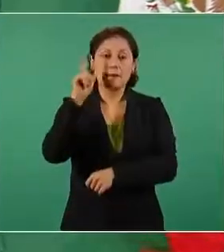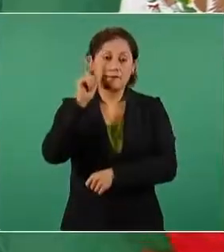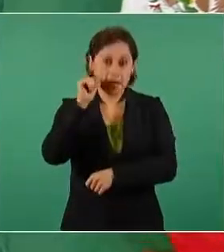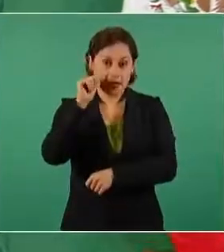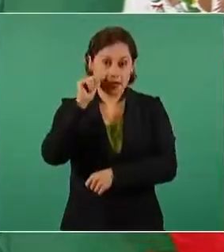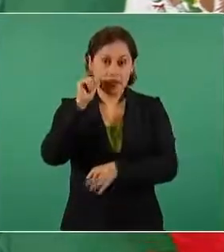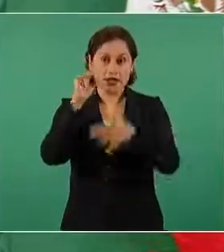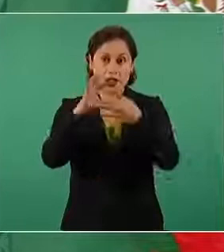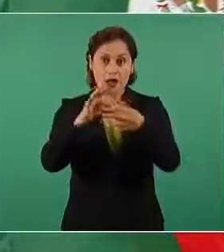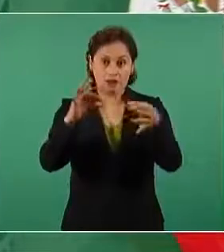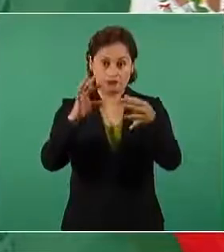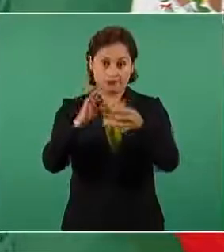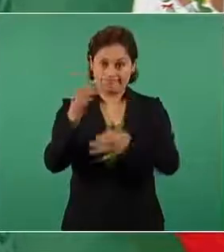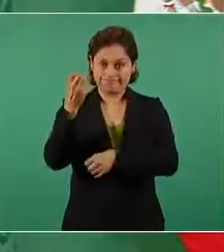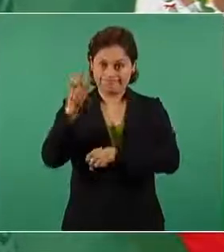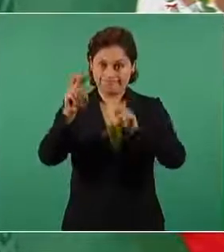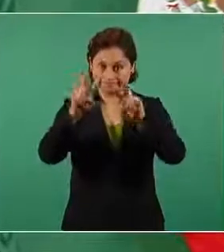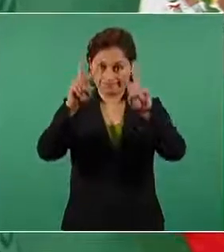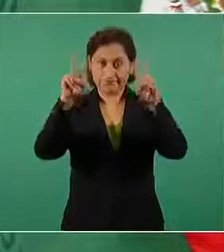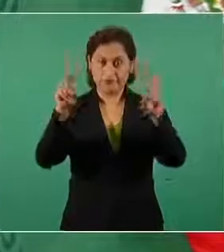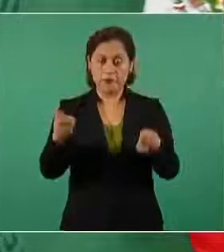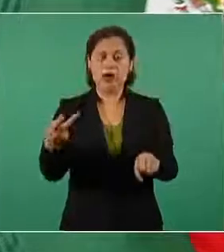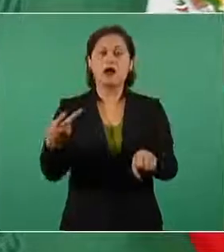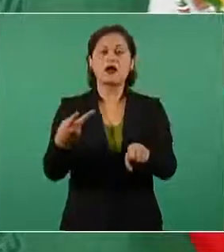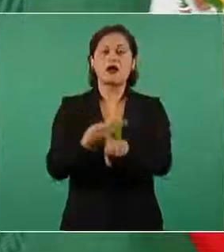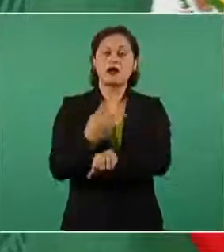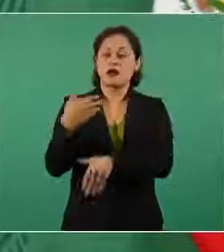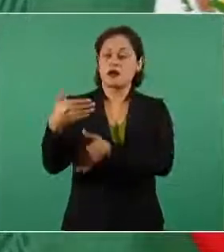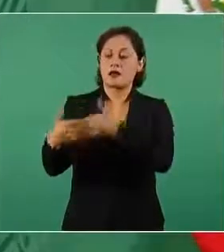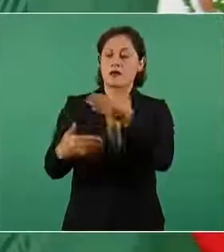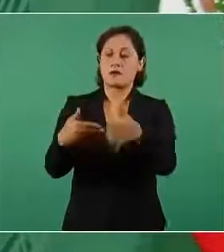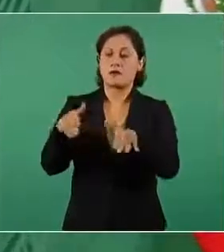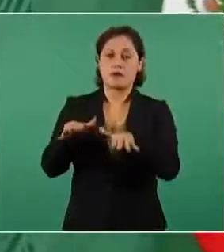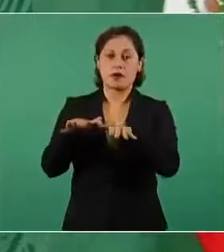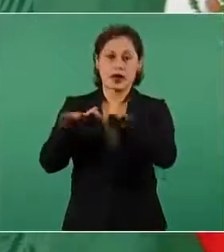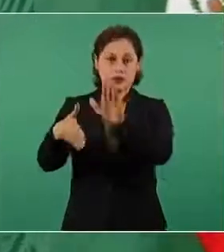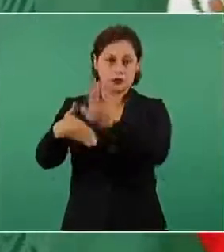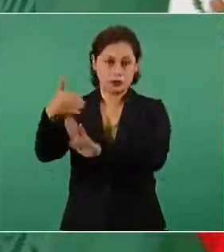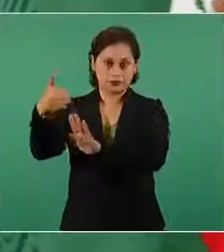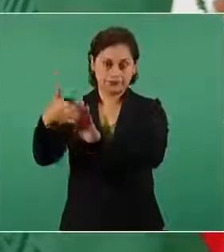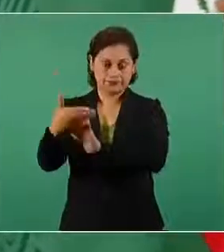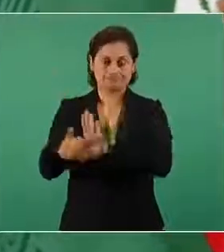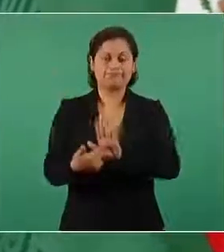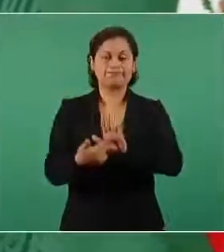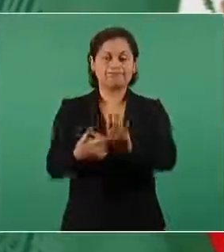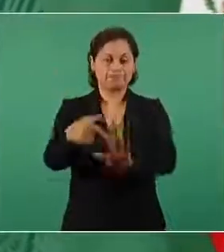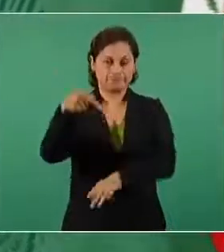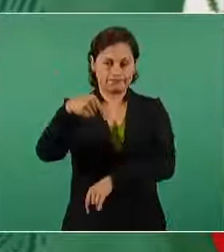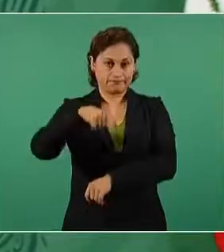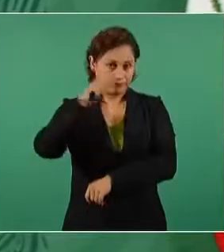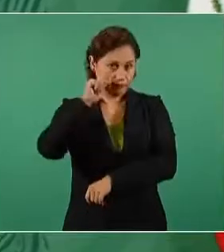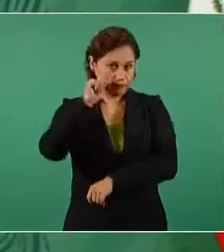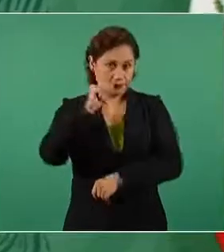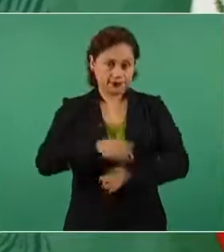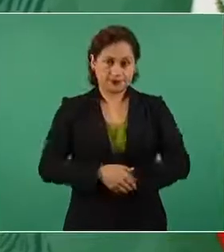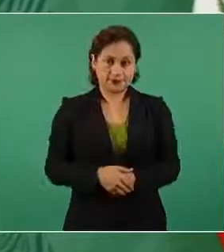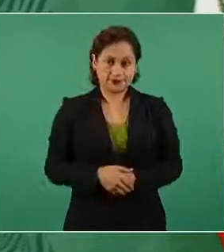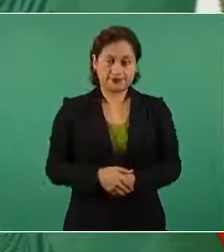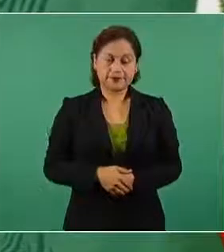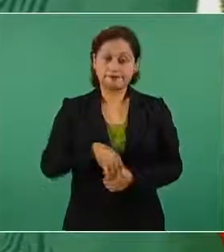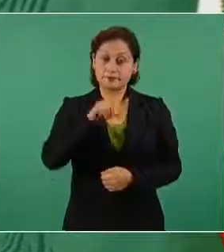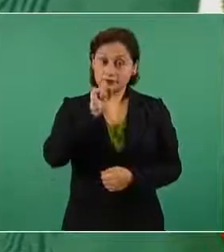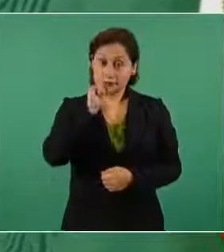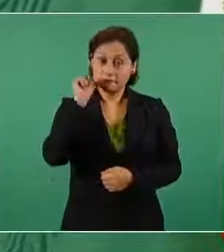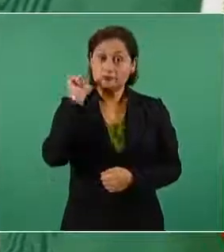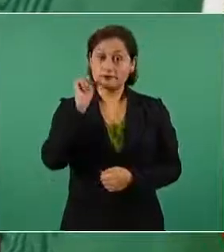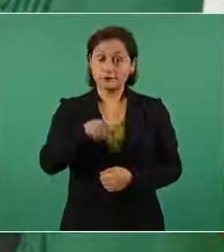informar sobre el avance de esta importante obra. Y también ya se considera en el nuevo